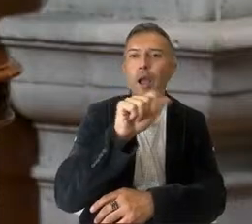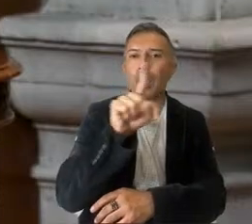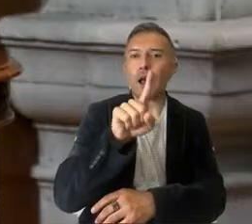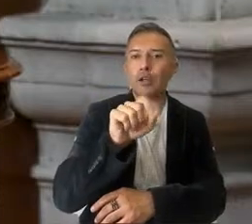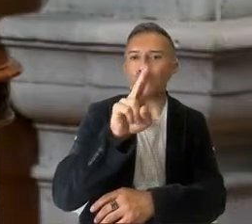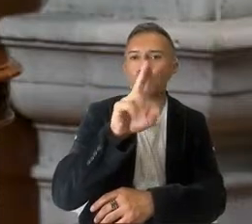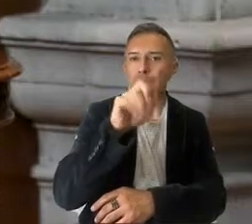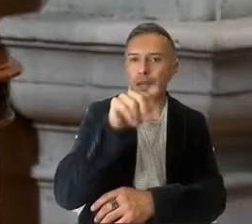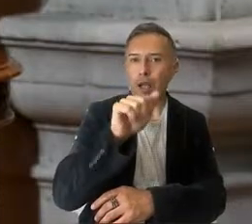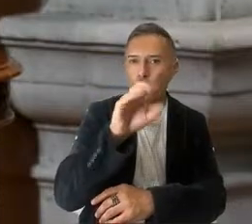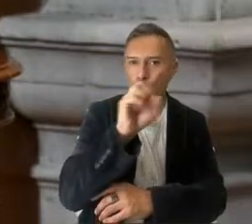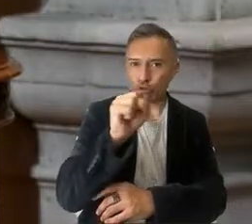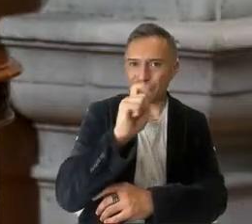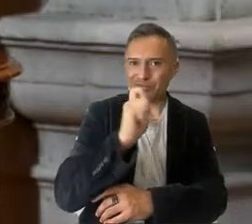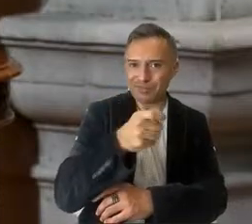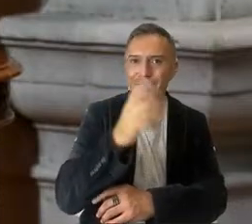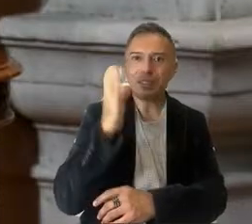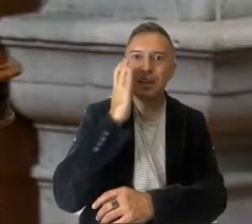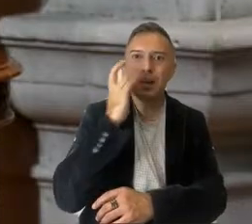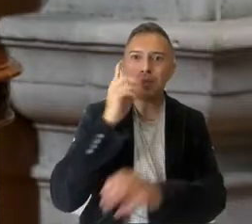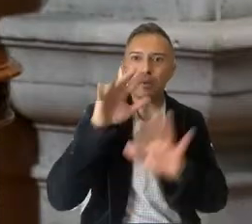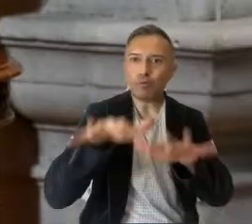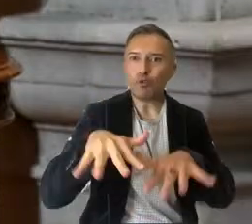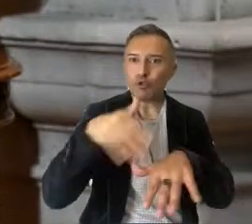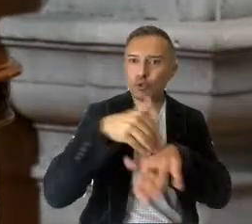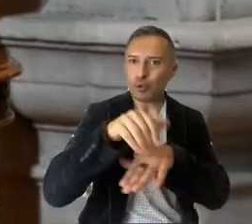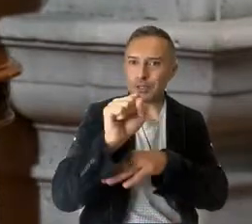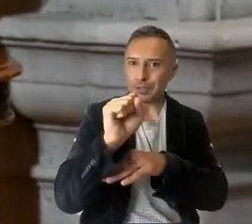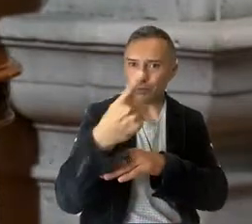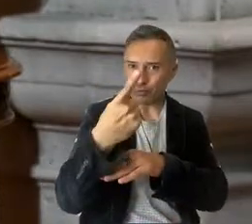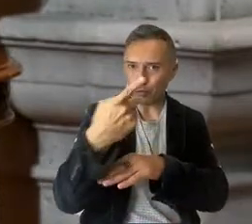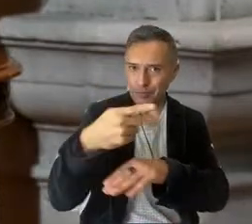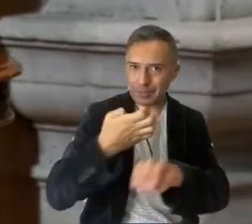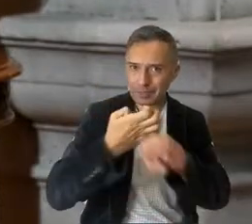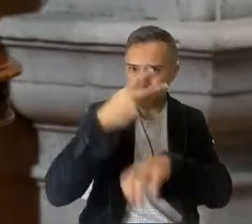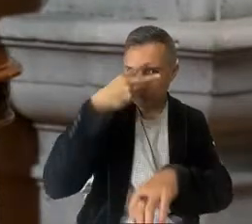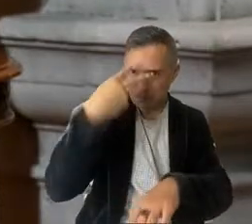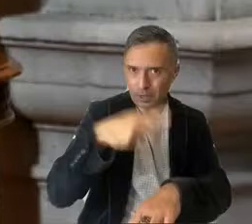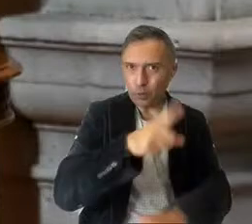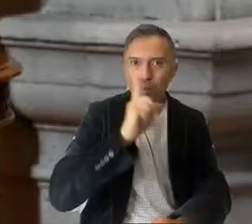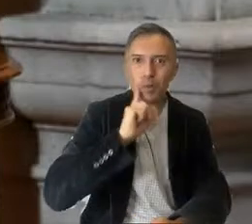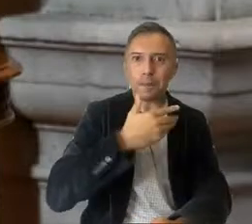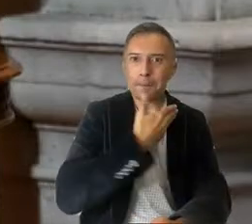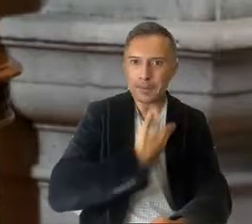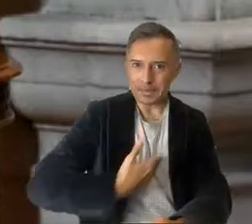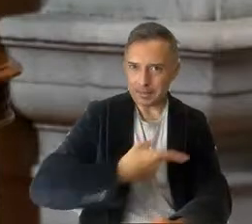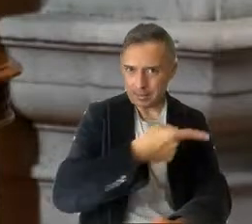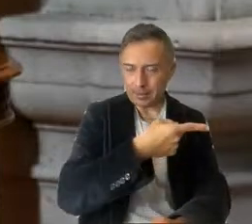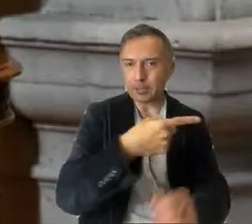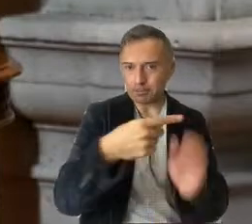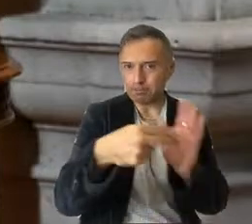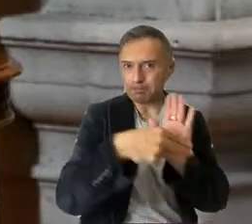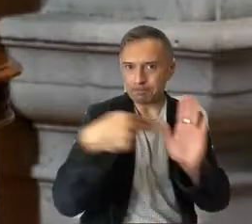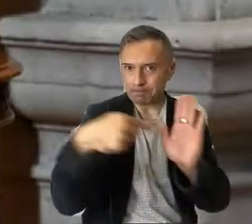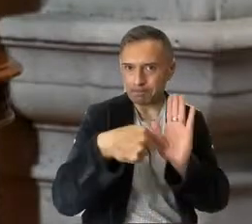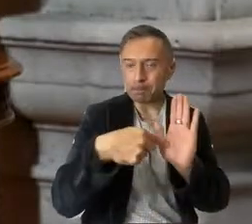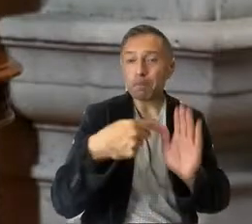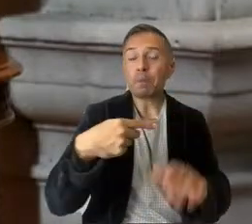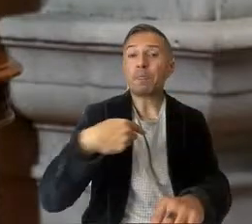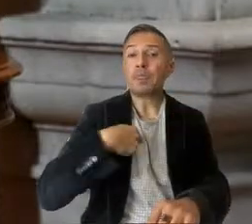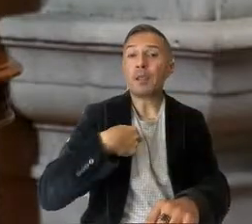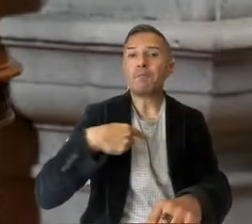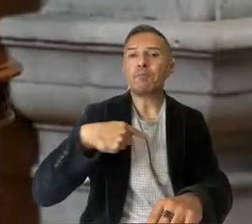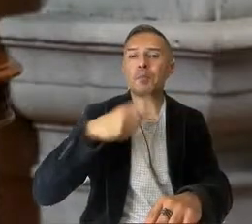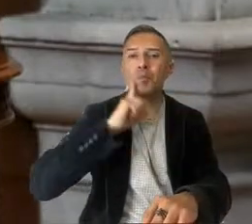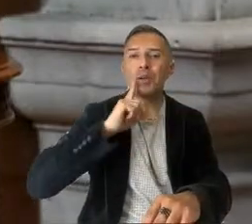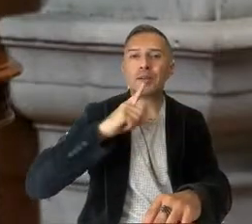Cos, presidenta de la Honorable 61ª Legislatura del Estado de México, presente. Delfina